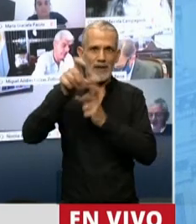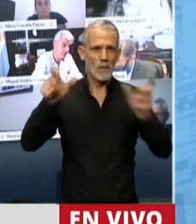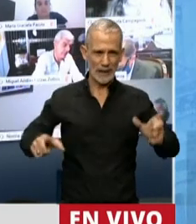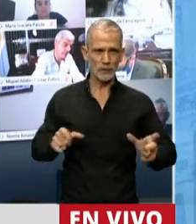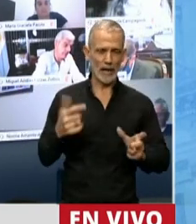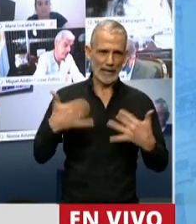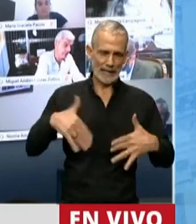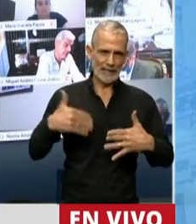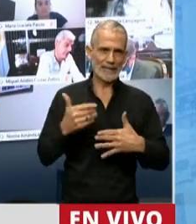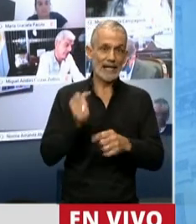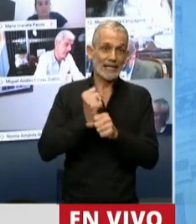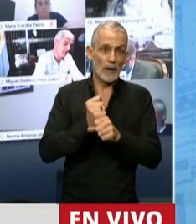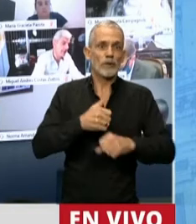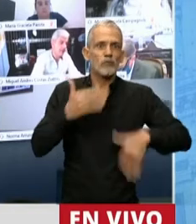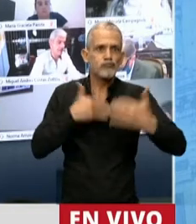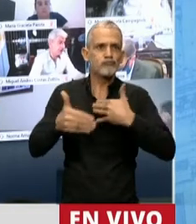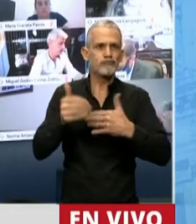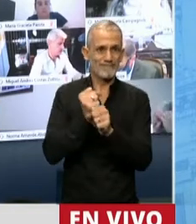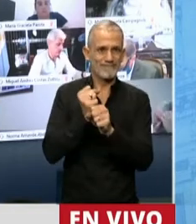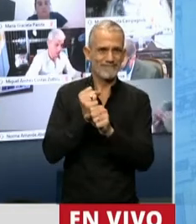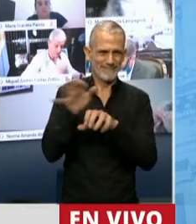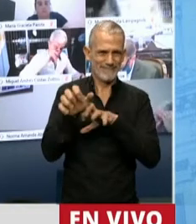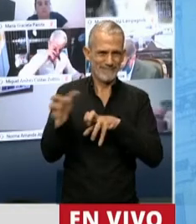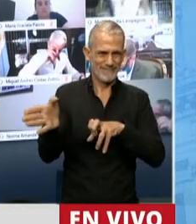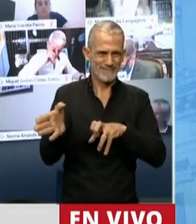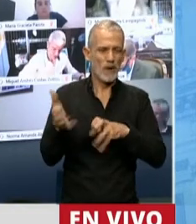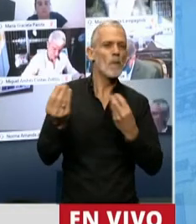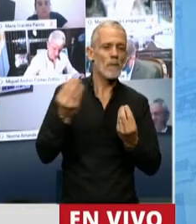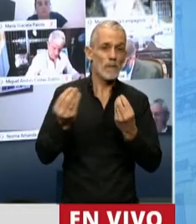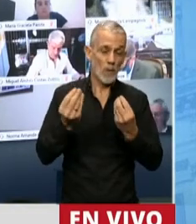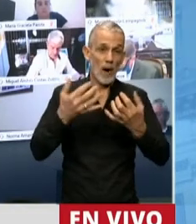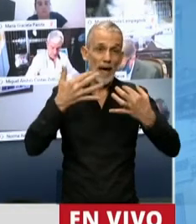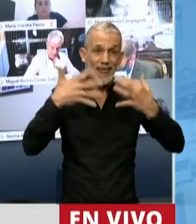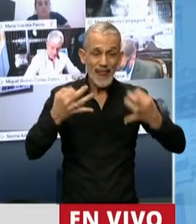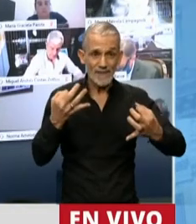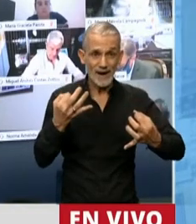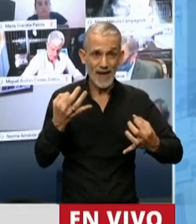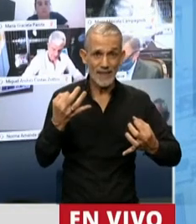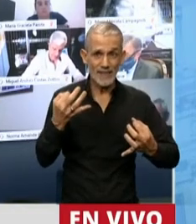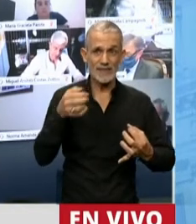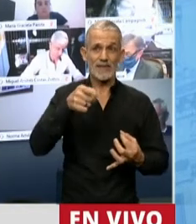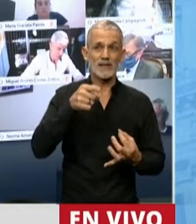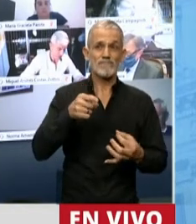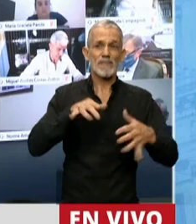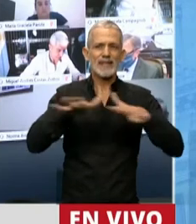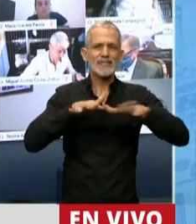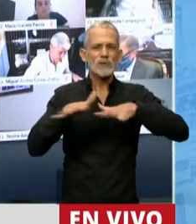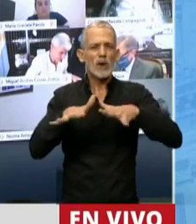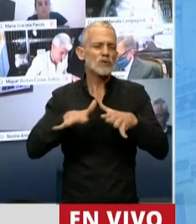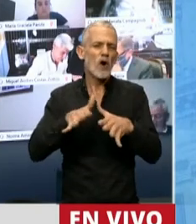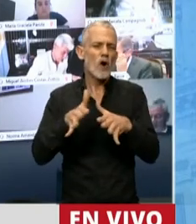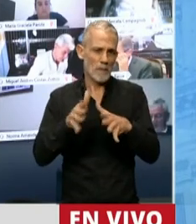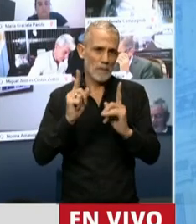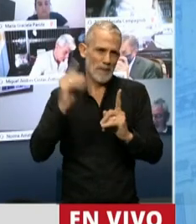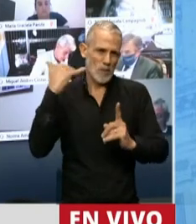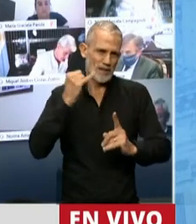están desarrollando esta actividad, porque realmente, digamos, la situación, como ya se dijo